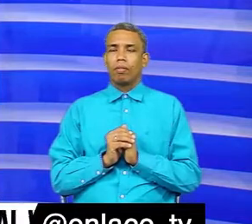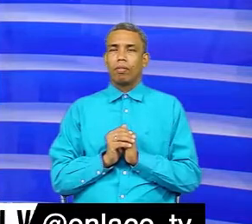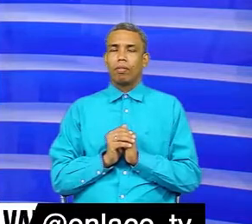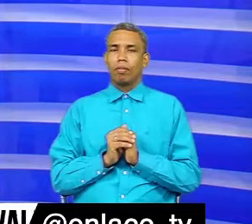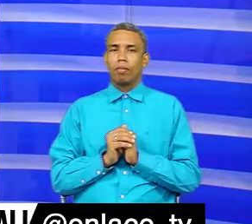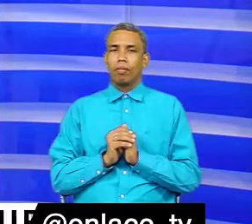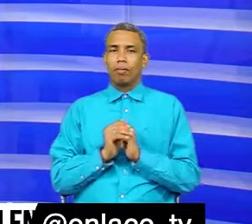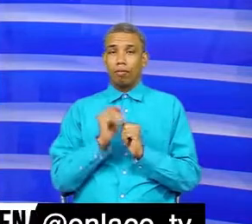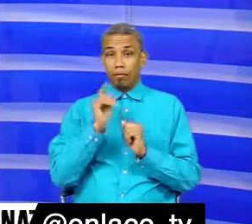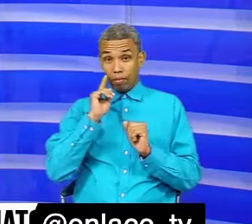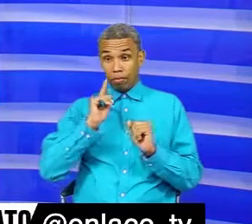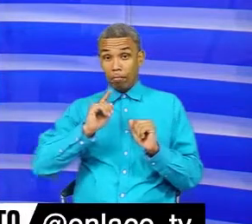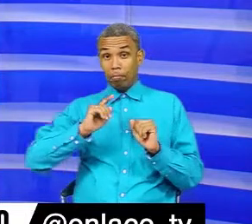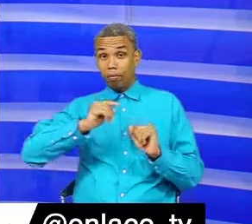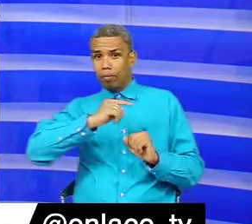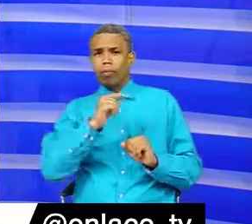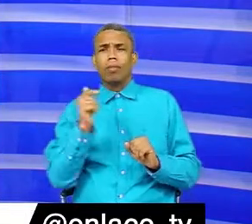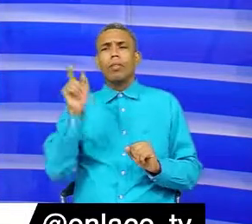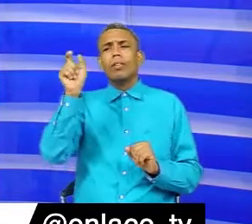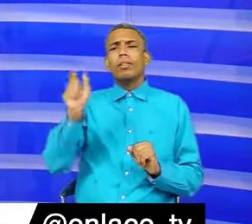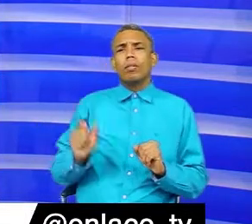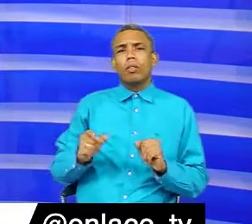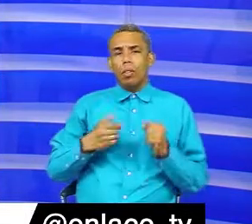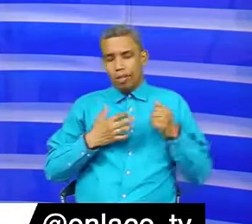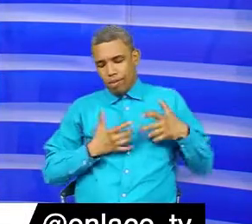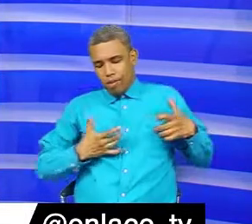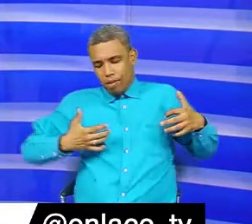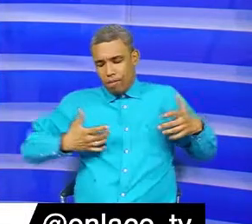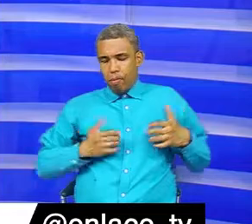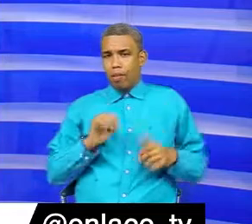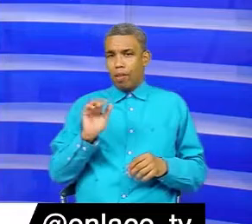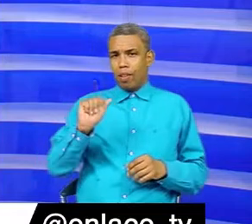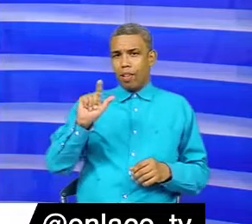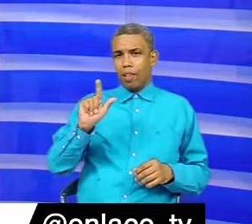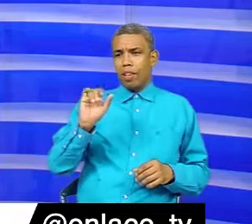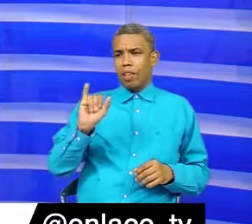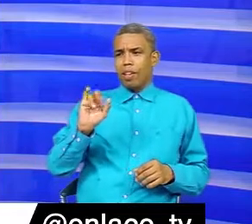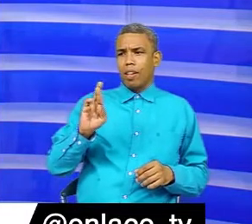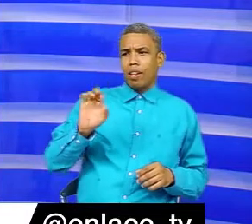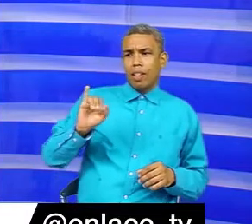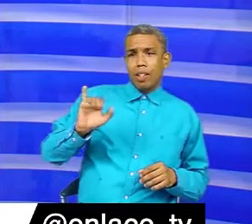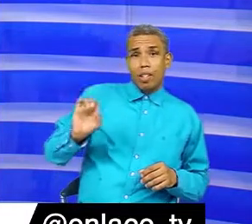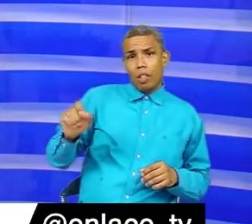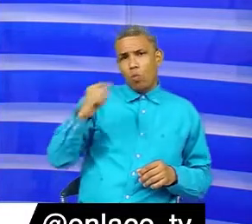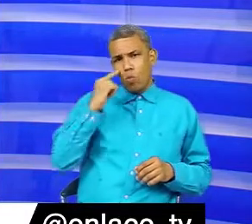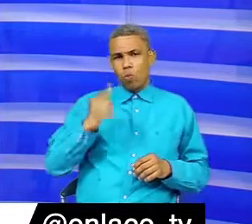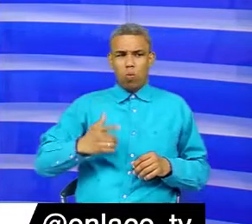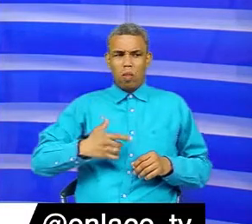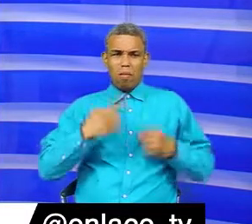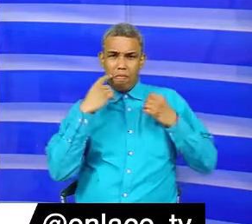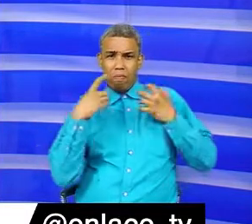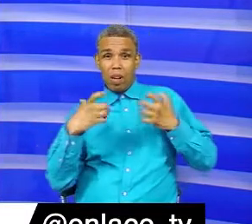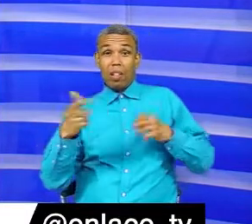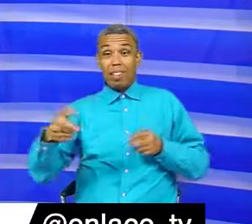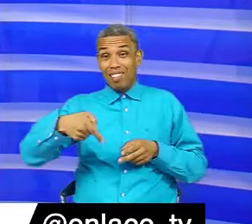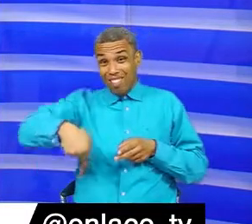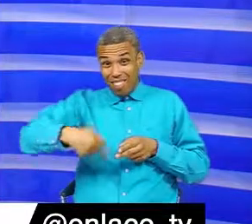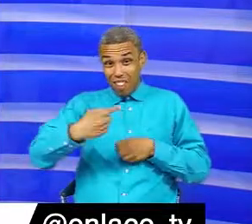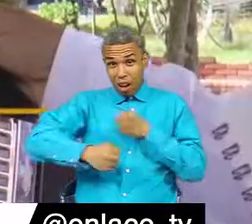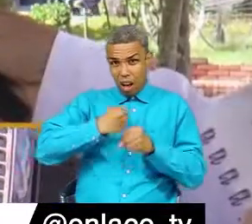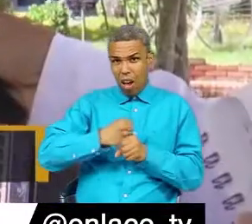Alirio Rezarte, quien este año recibirá un reconocimiento en el Festival de Acordeones Río Grande de la Magdalena.